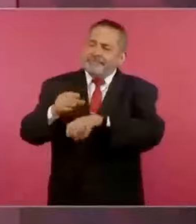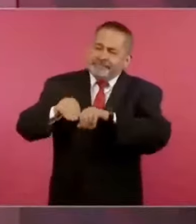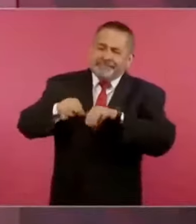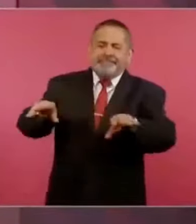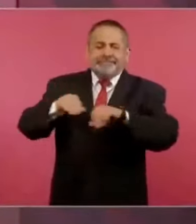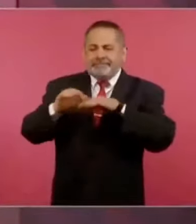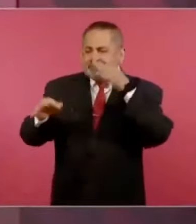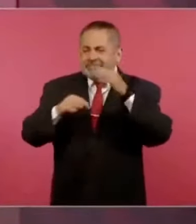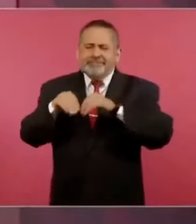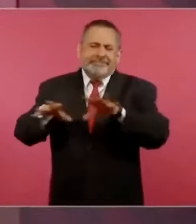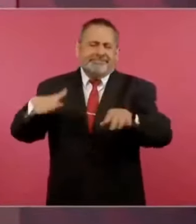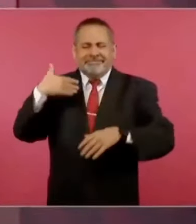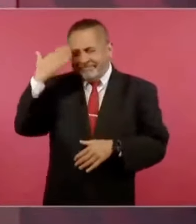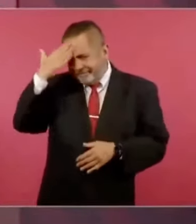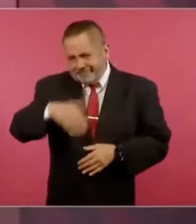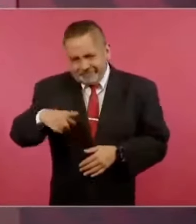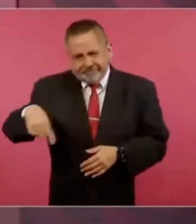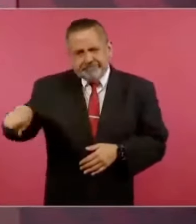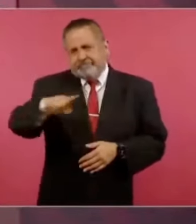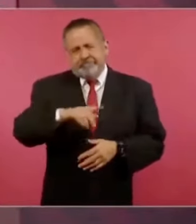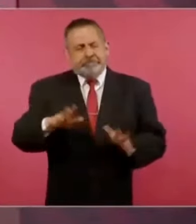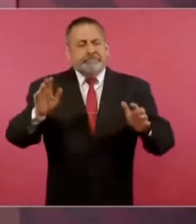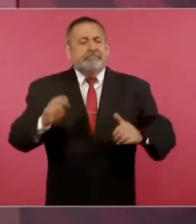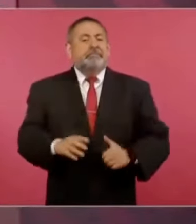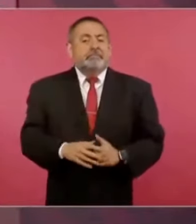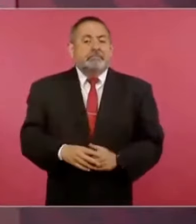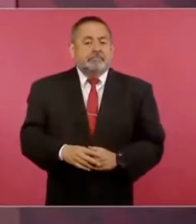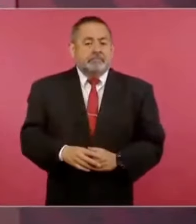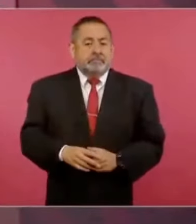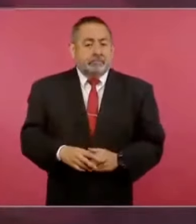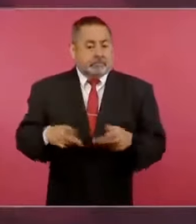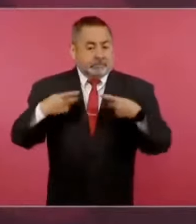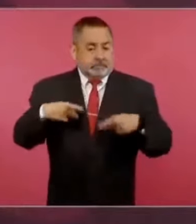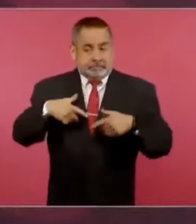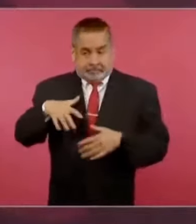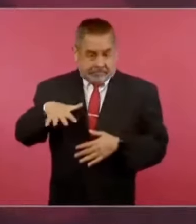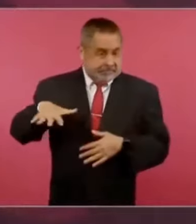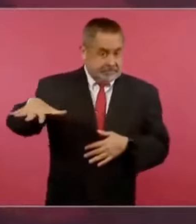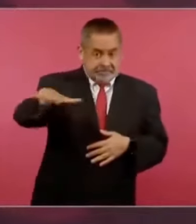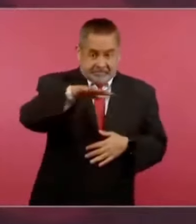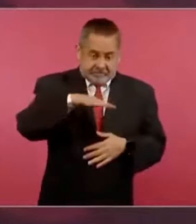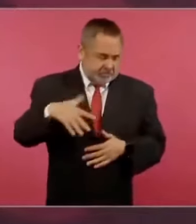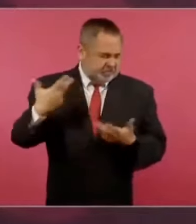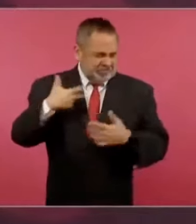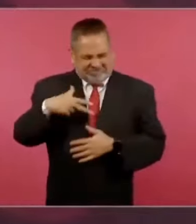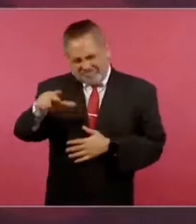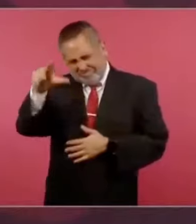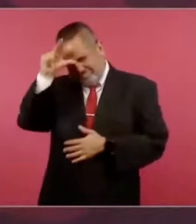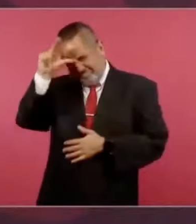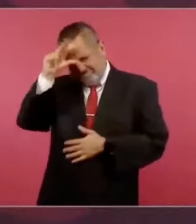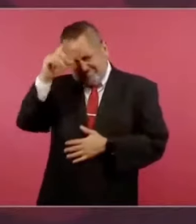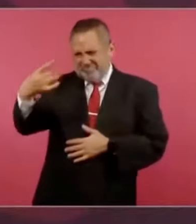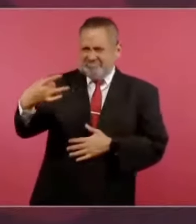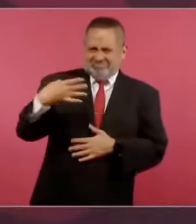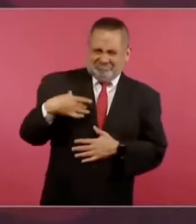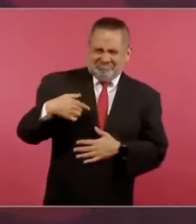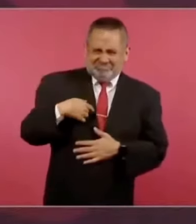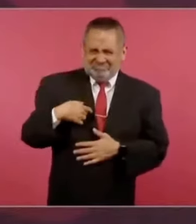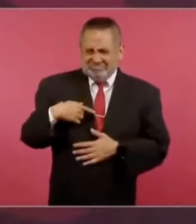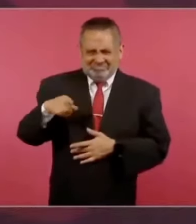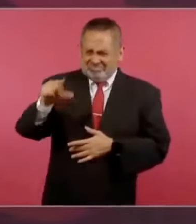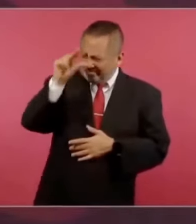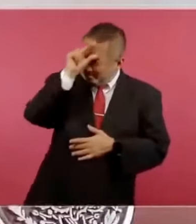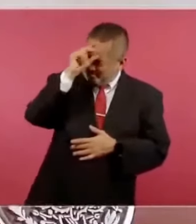Y en el pueblo hay gente más inteligente que nosotros,